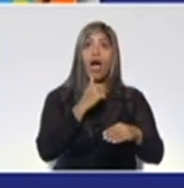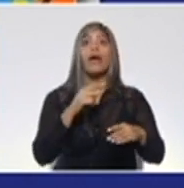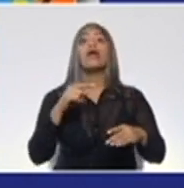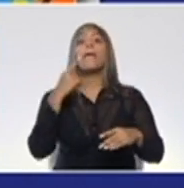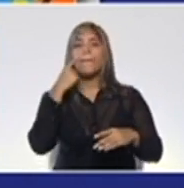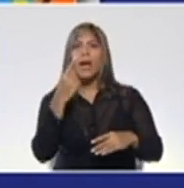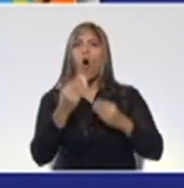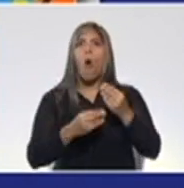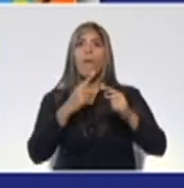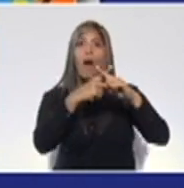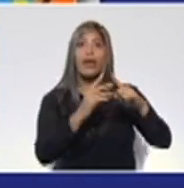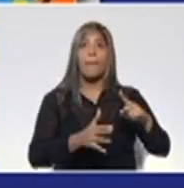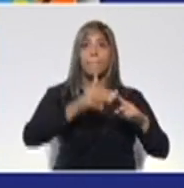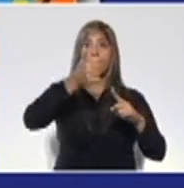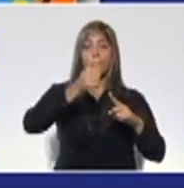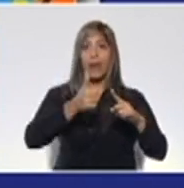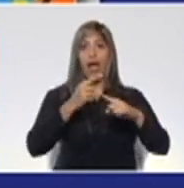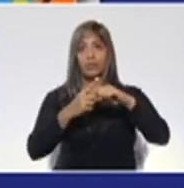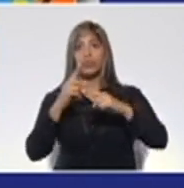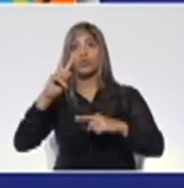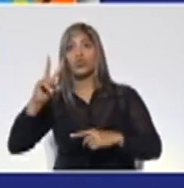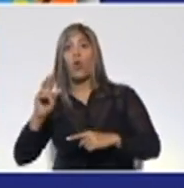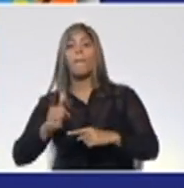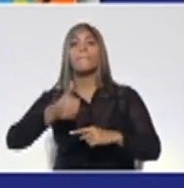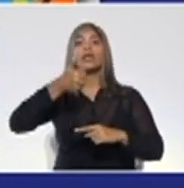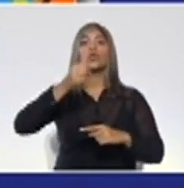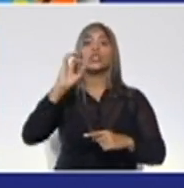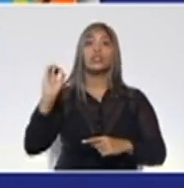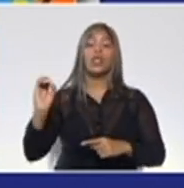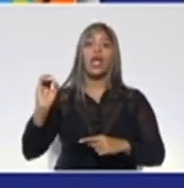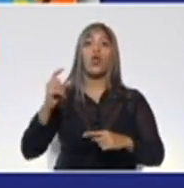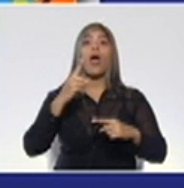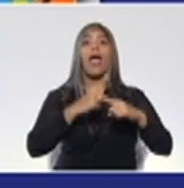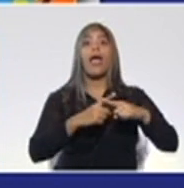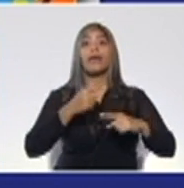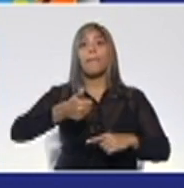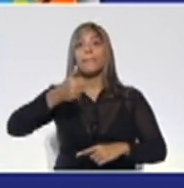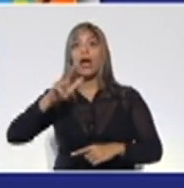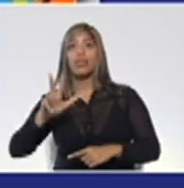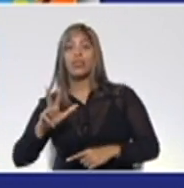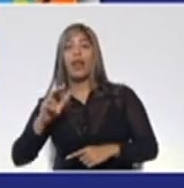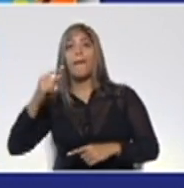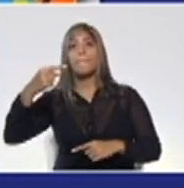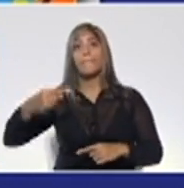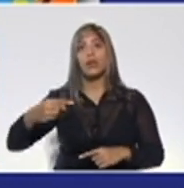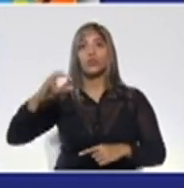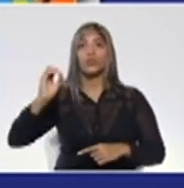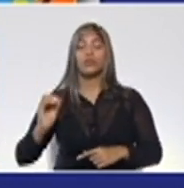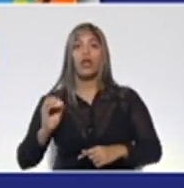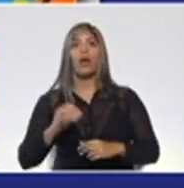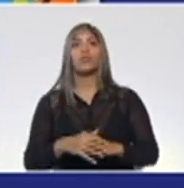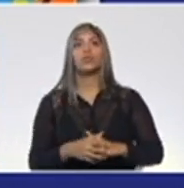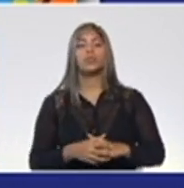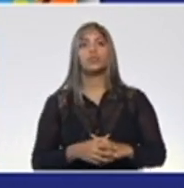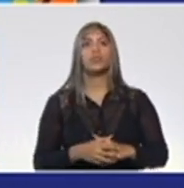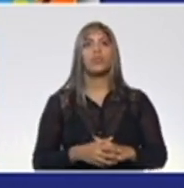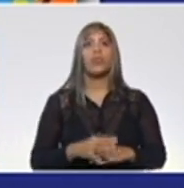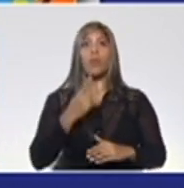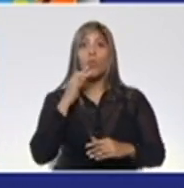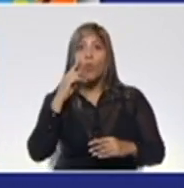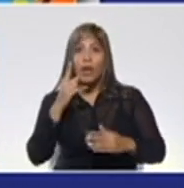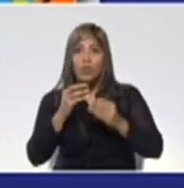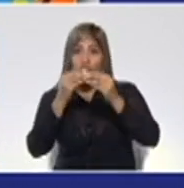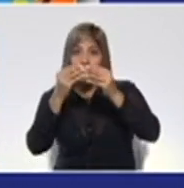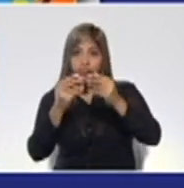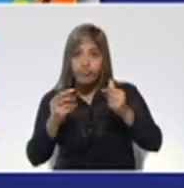que 0 y x más 3 menor que 0. Cuando despejamos la